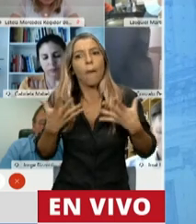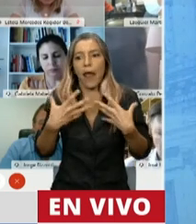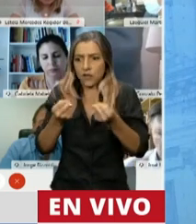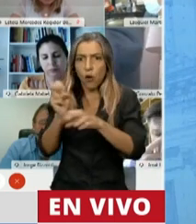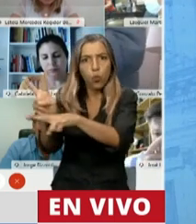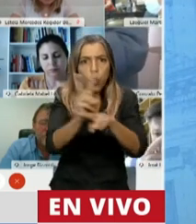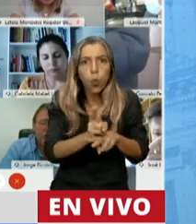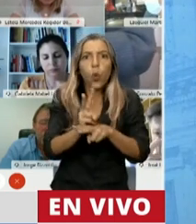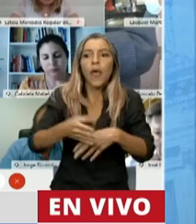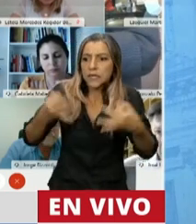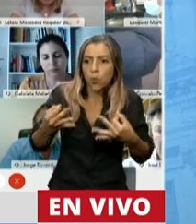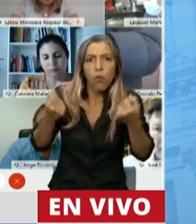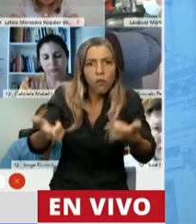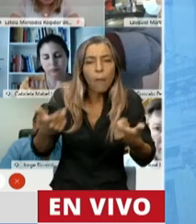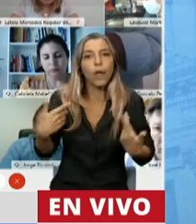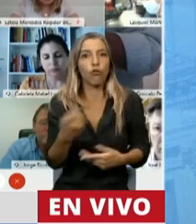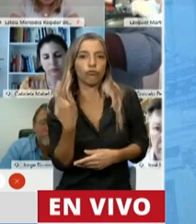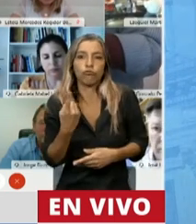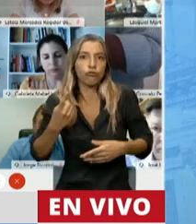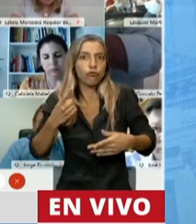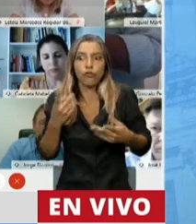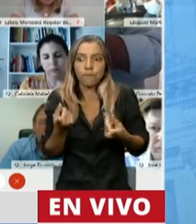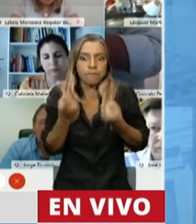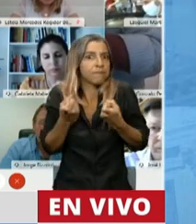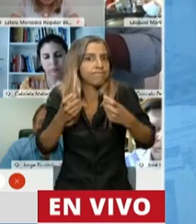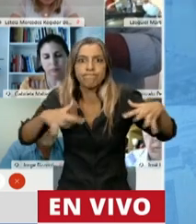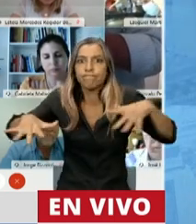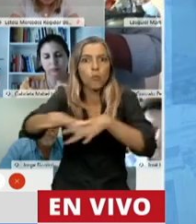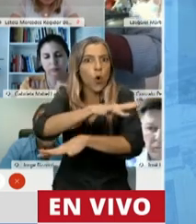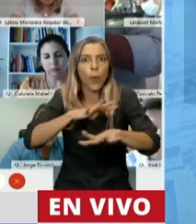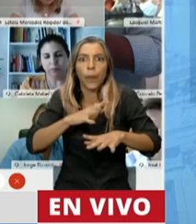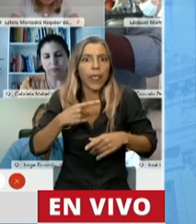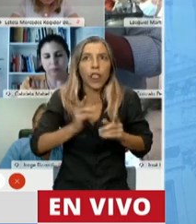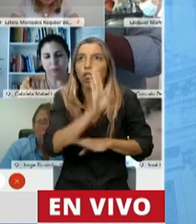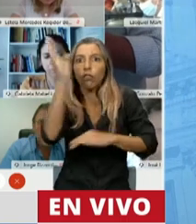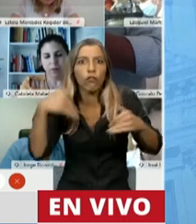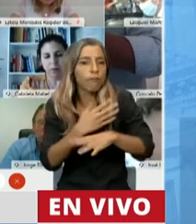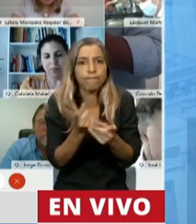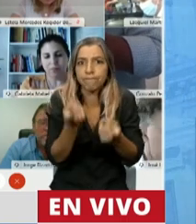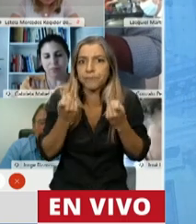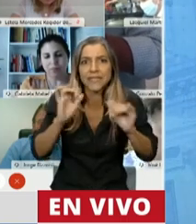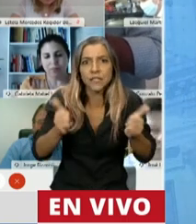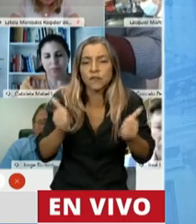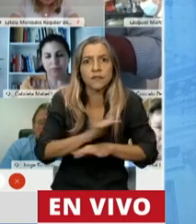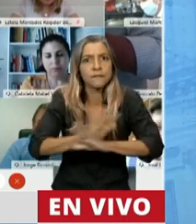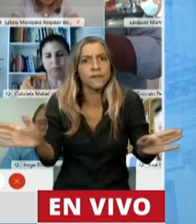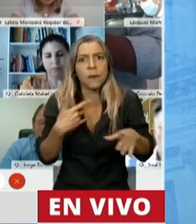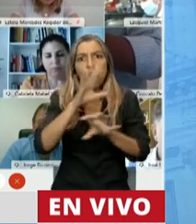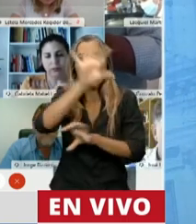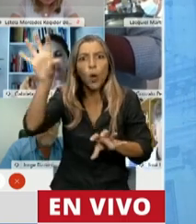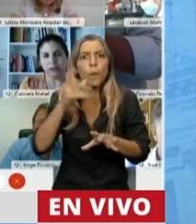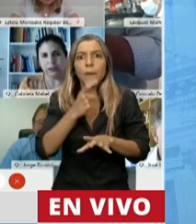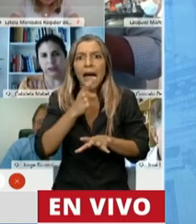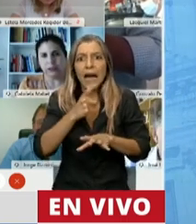los ciudadanos, pero tenemos que volver a circular. Presidente, terminemos con las fronteras